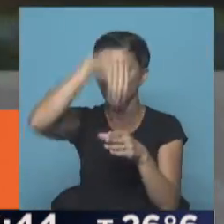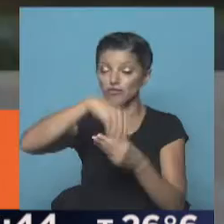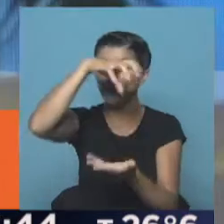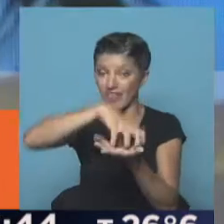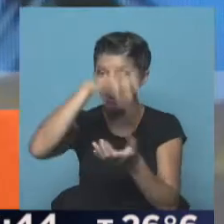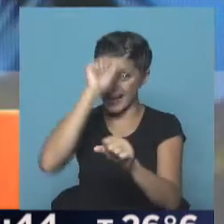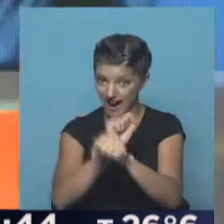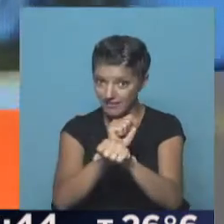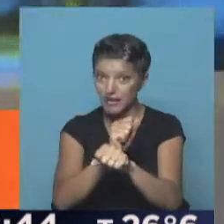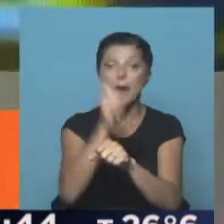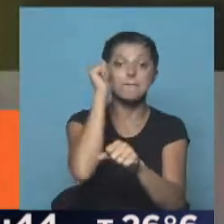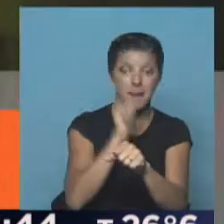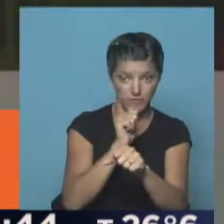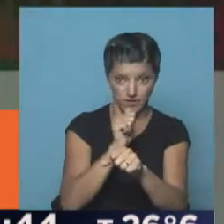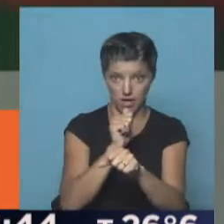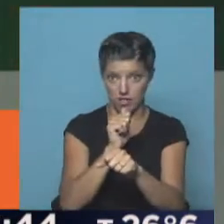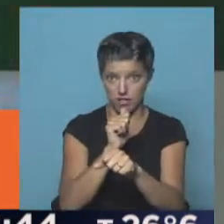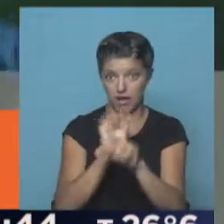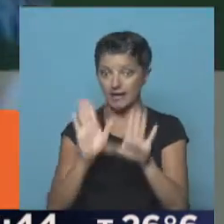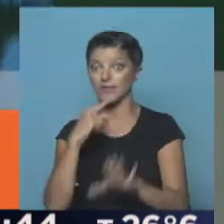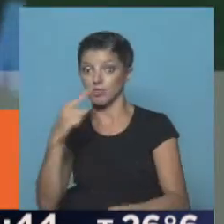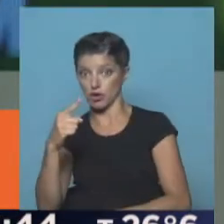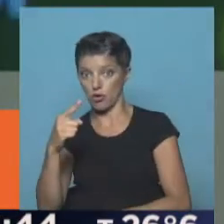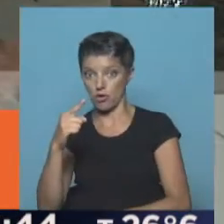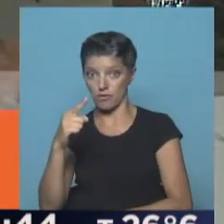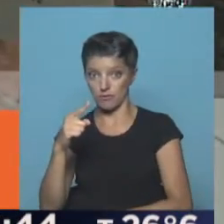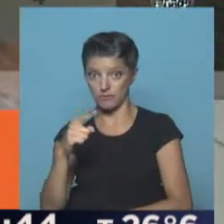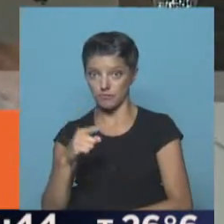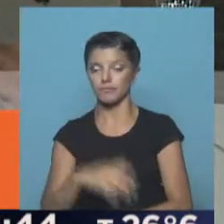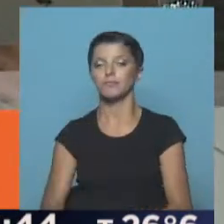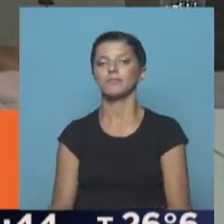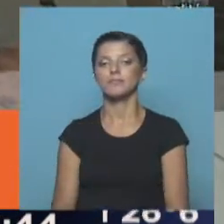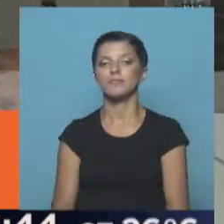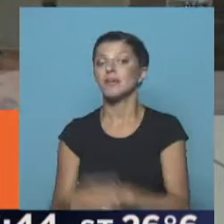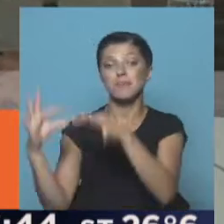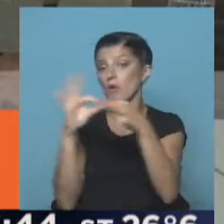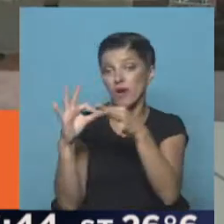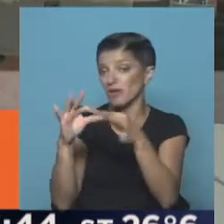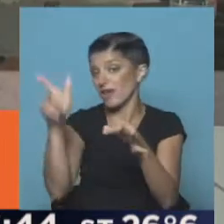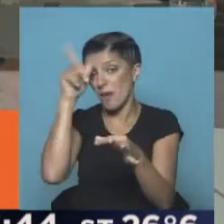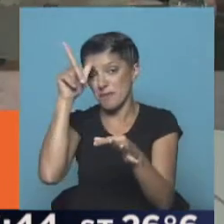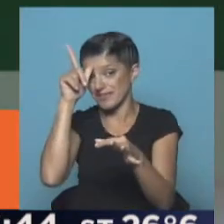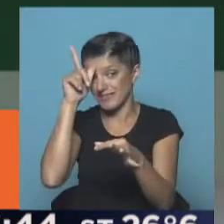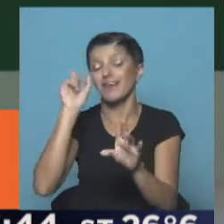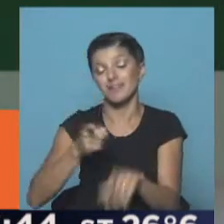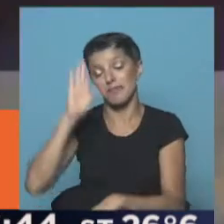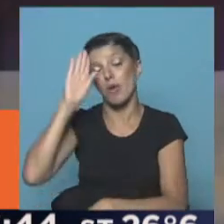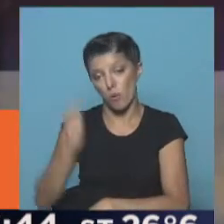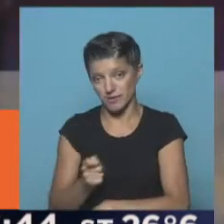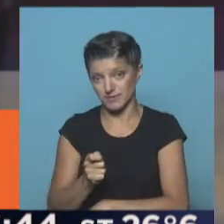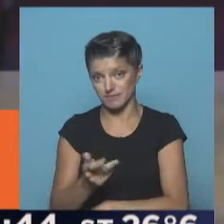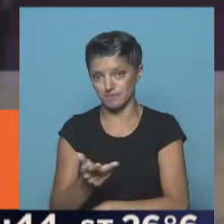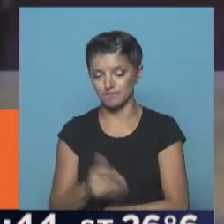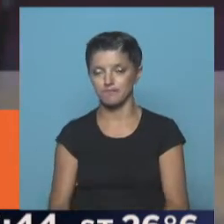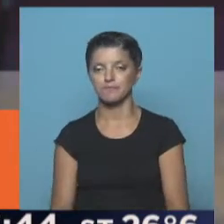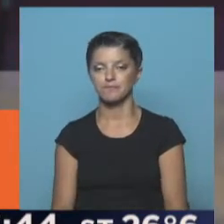en connivencia, lo ha dicho esto la Pastoral Penitenciaria de Brasil. Con las autoridades. Con las autoridades y con los jueces también. Pero